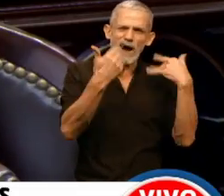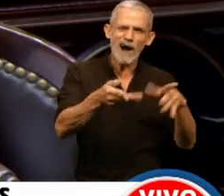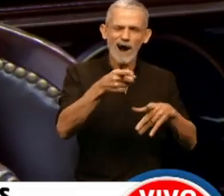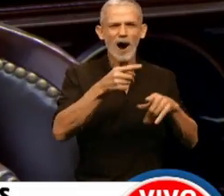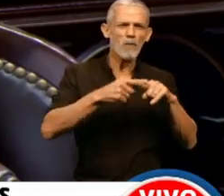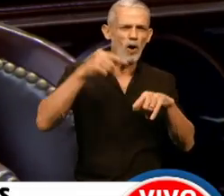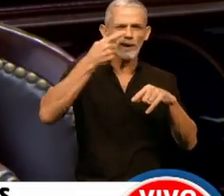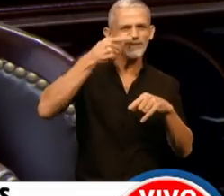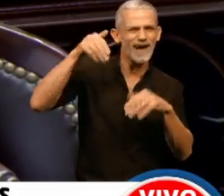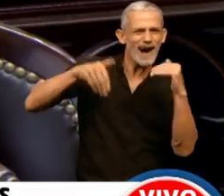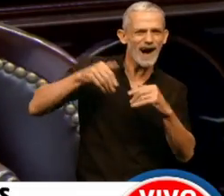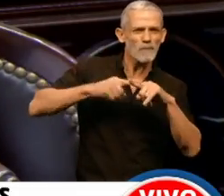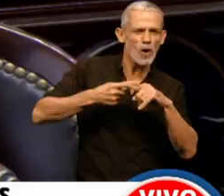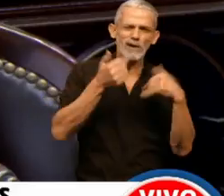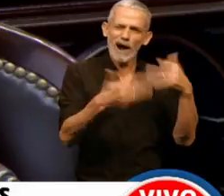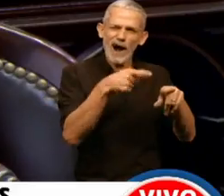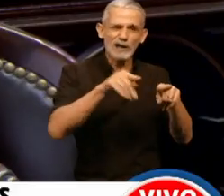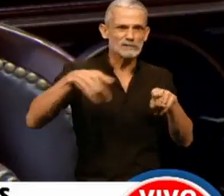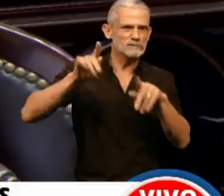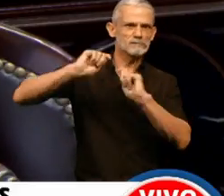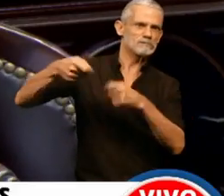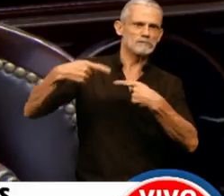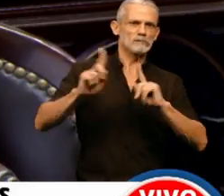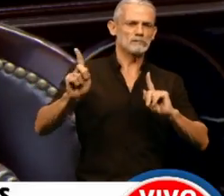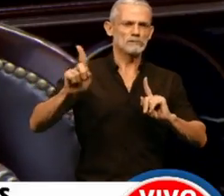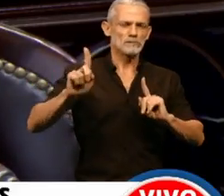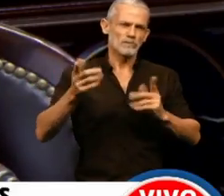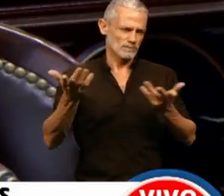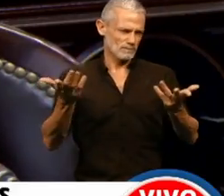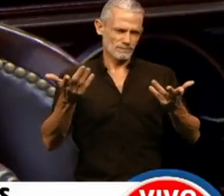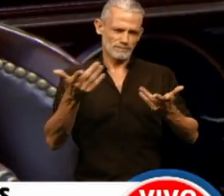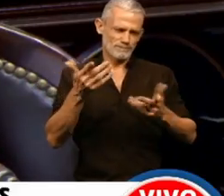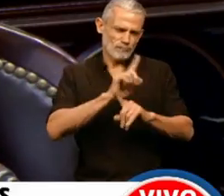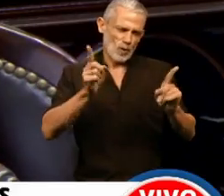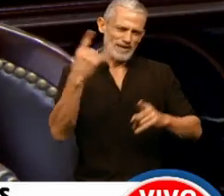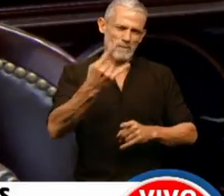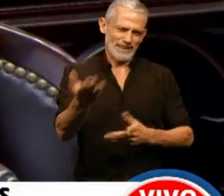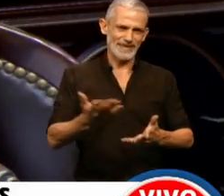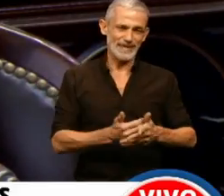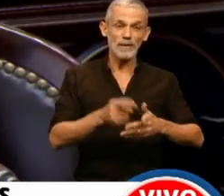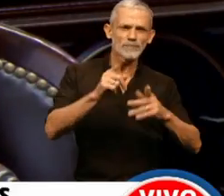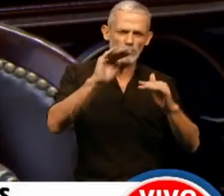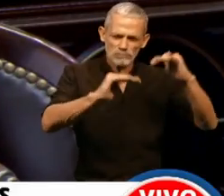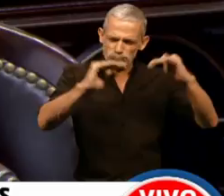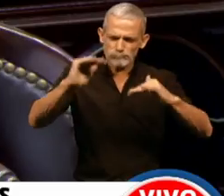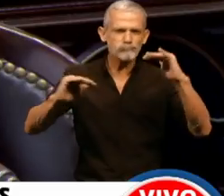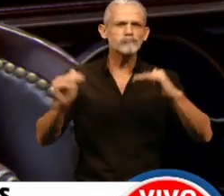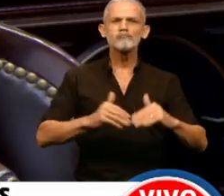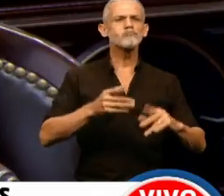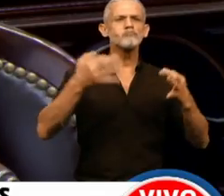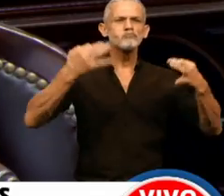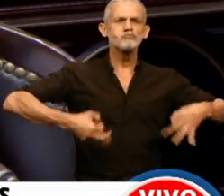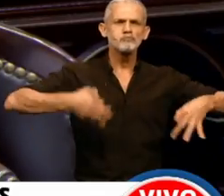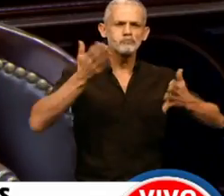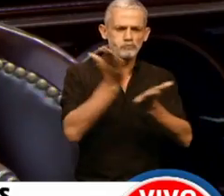criterios políticos a unos y perjudica a otros no es cierto se ha aplicado de manera taxativa